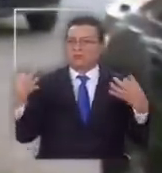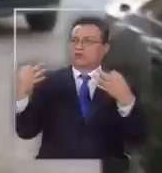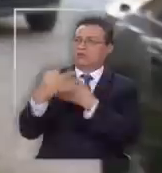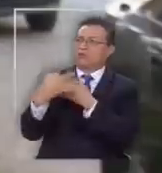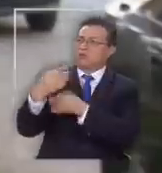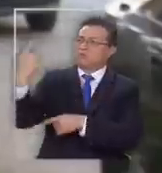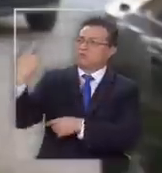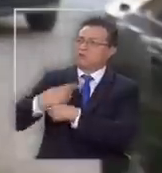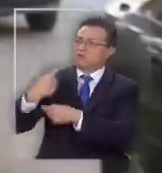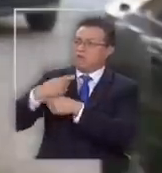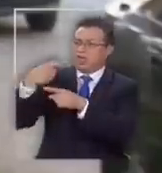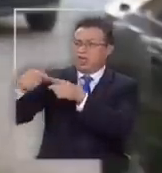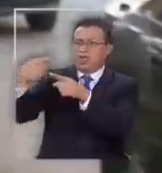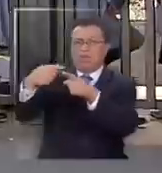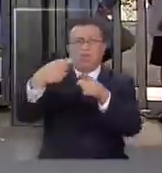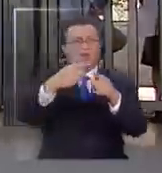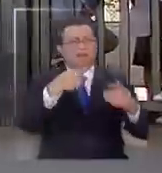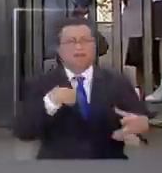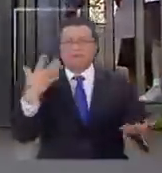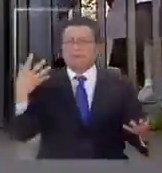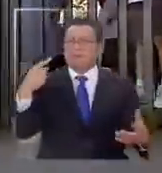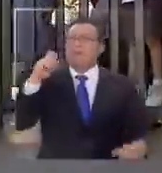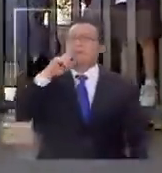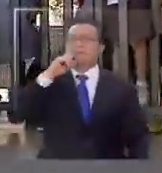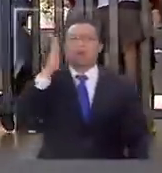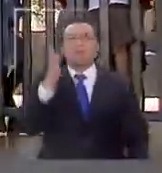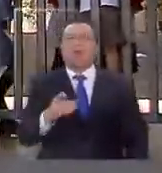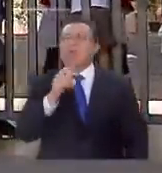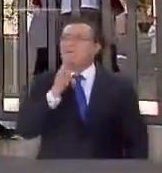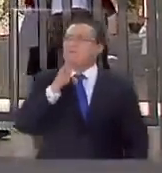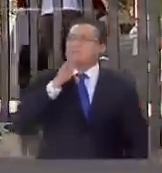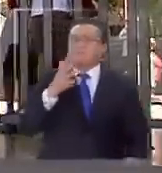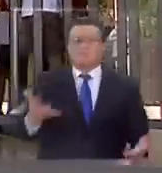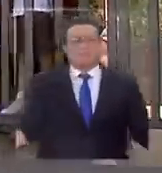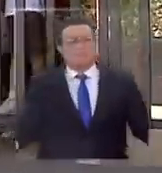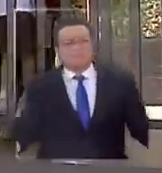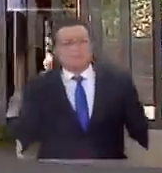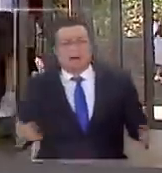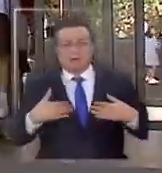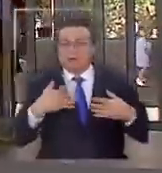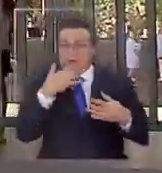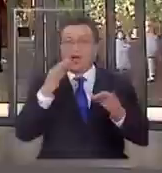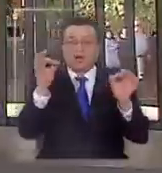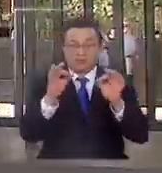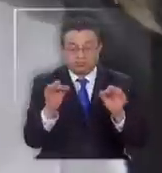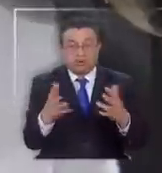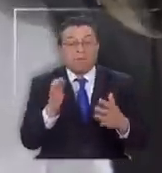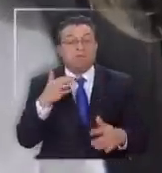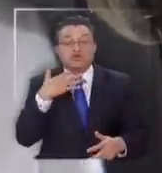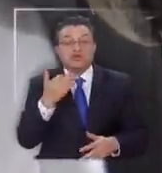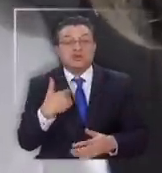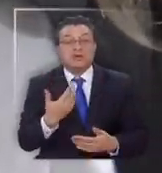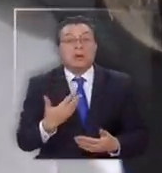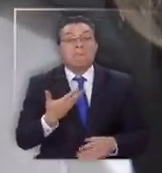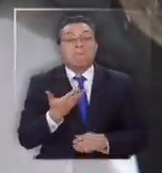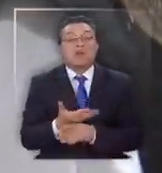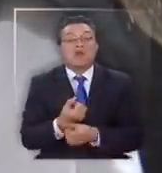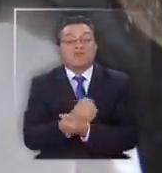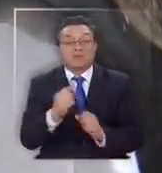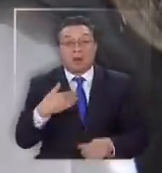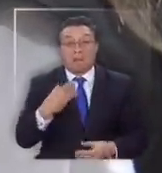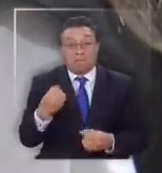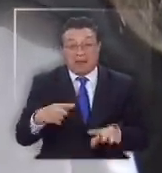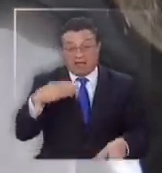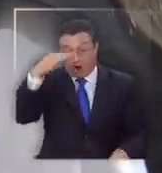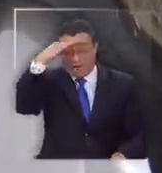que vienen, digamos, de diferentes personas que uno no sabe quiénes son los que están tomando determinaciones muchas veces. Tengo explicaciones por qué me pidieron, porque pérdida de confianza no